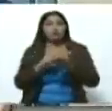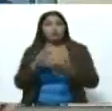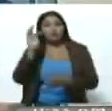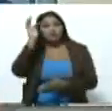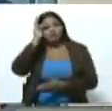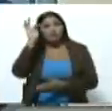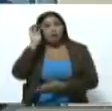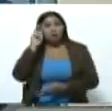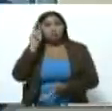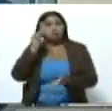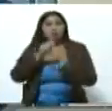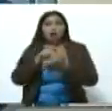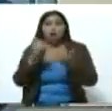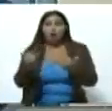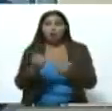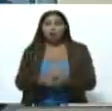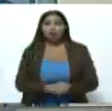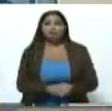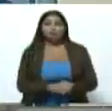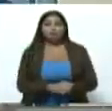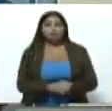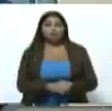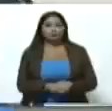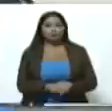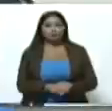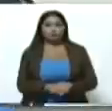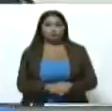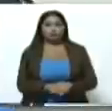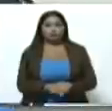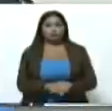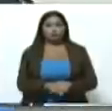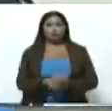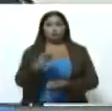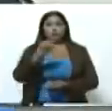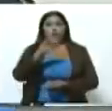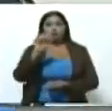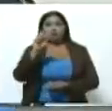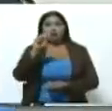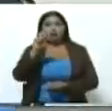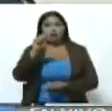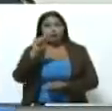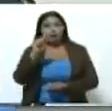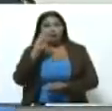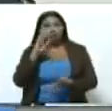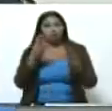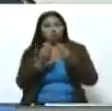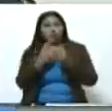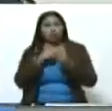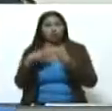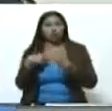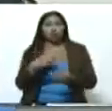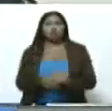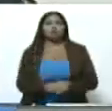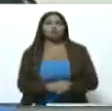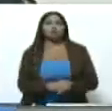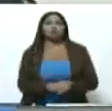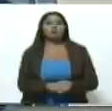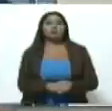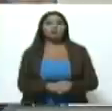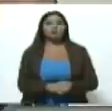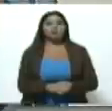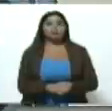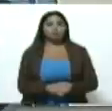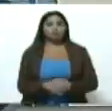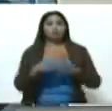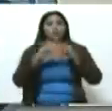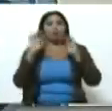Fiscales, presente acá, Ileana Ruiz, y todo